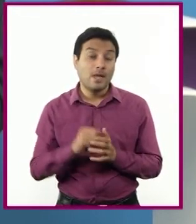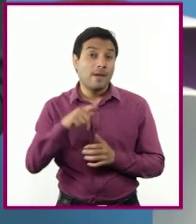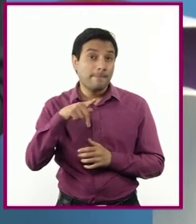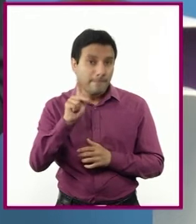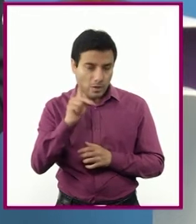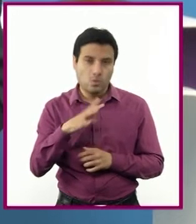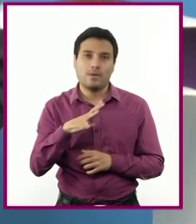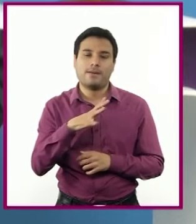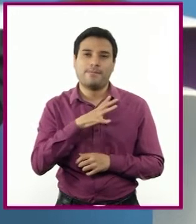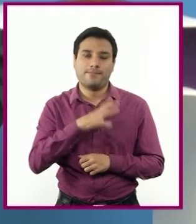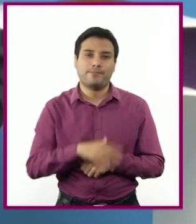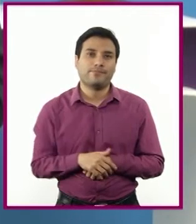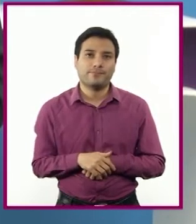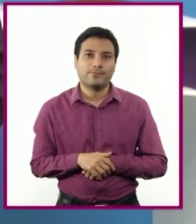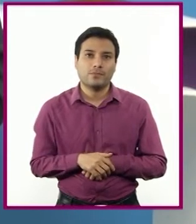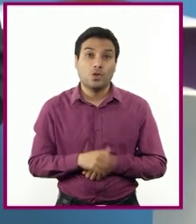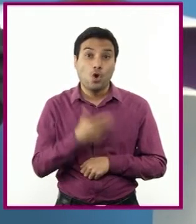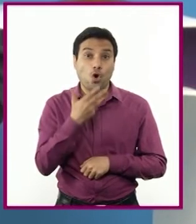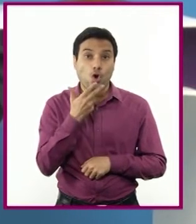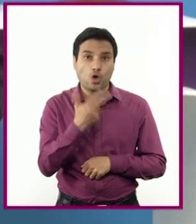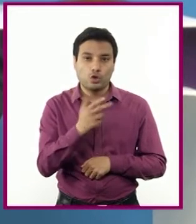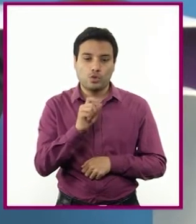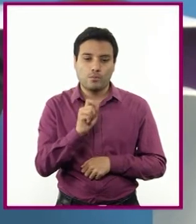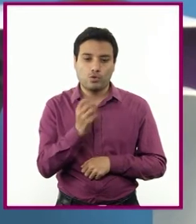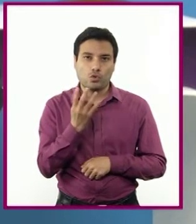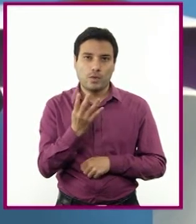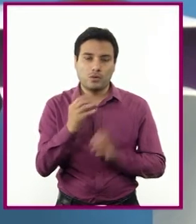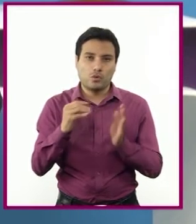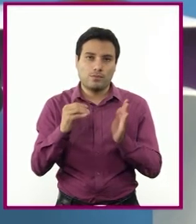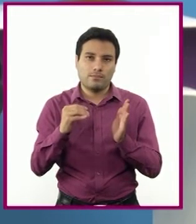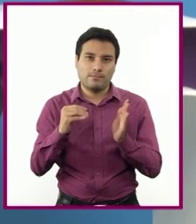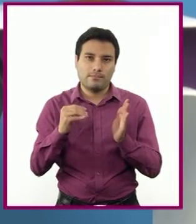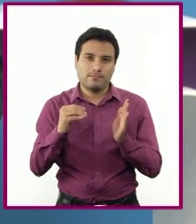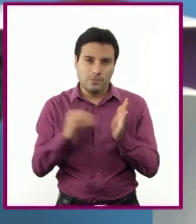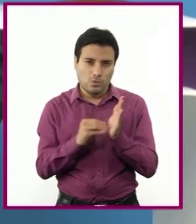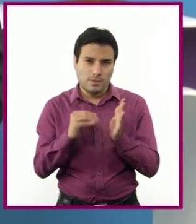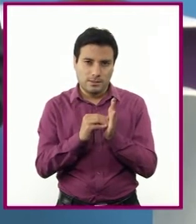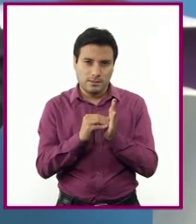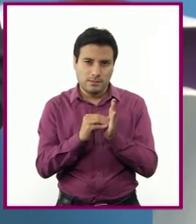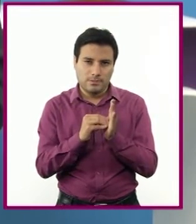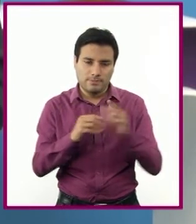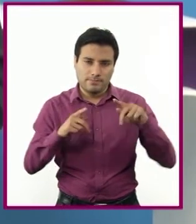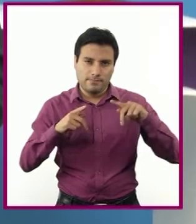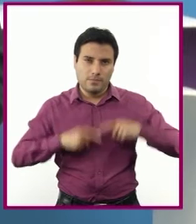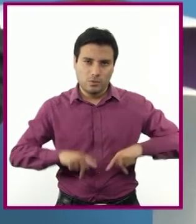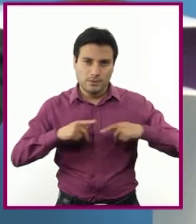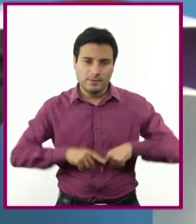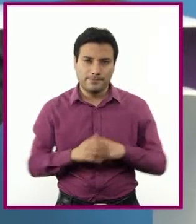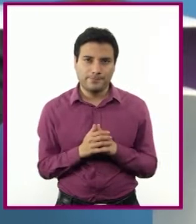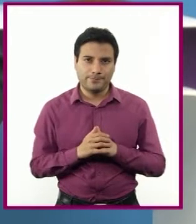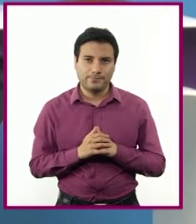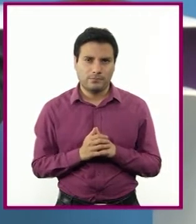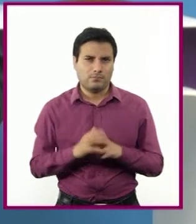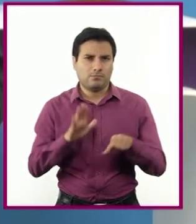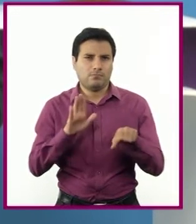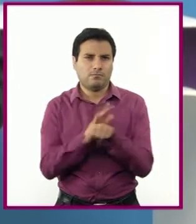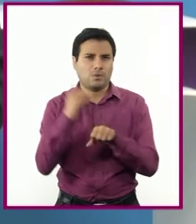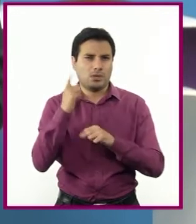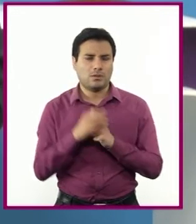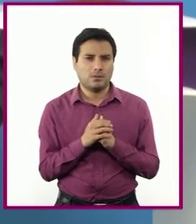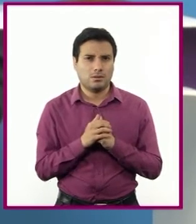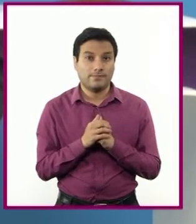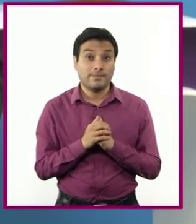una densidad de población de 8.4 habitantes por kilómetro cuadrado. Esto se debe a que su población